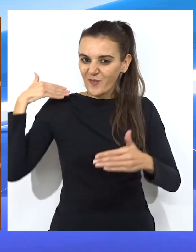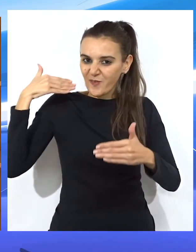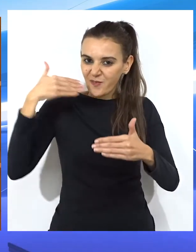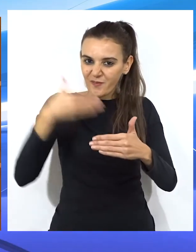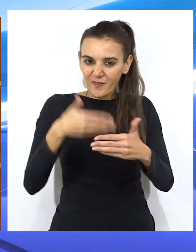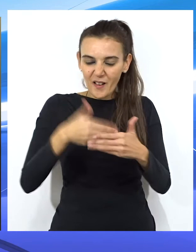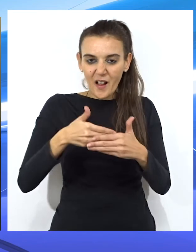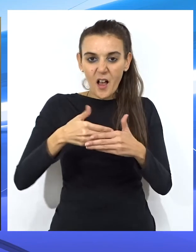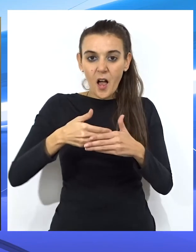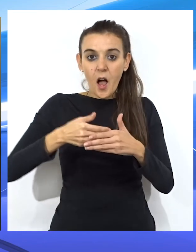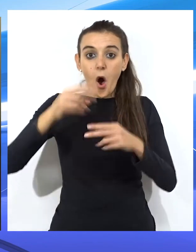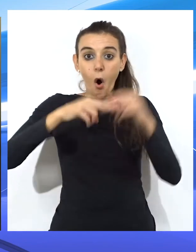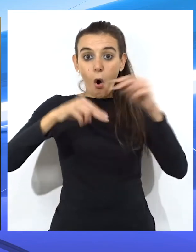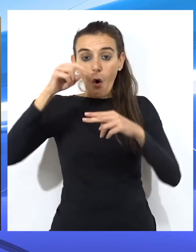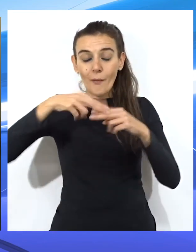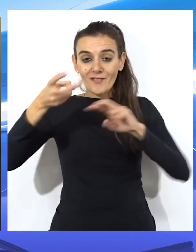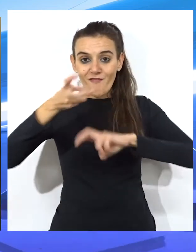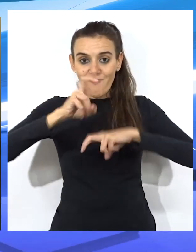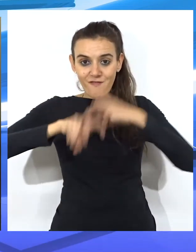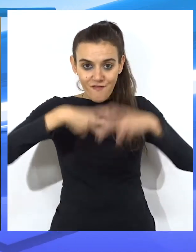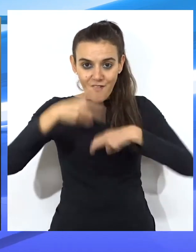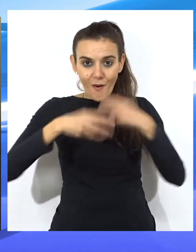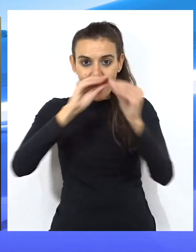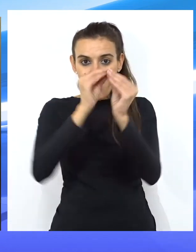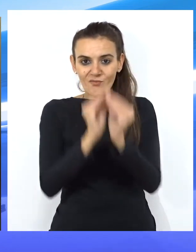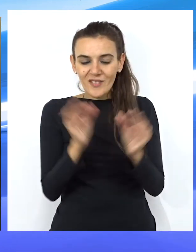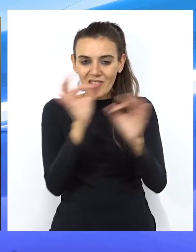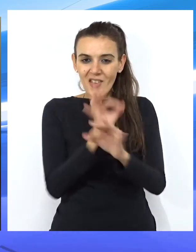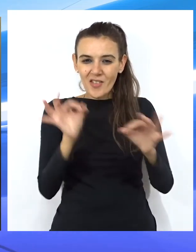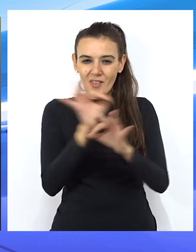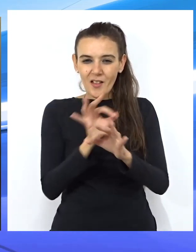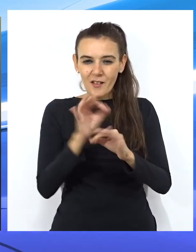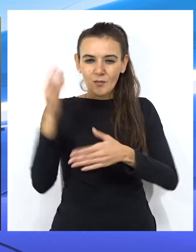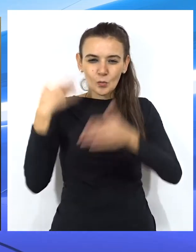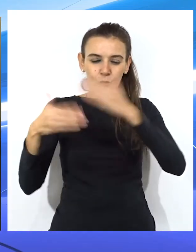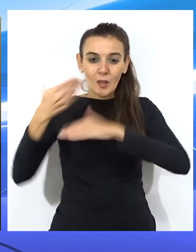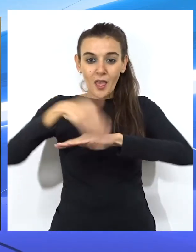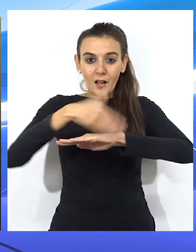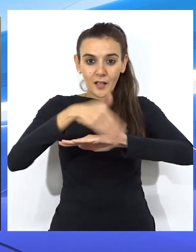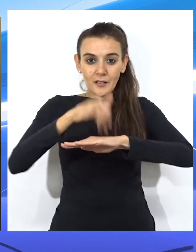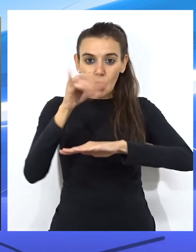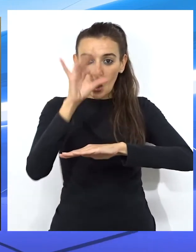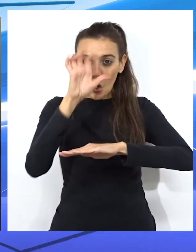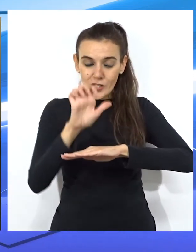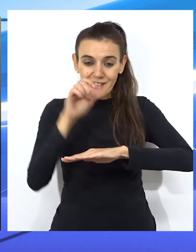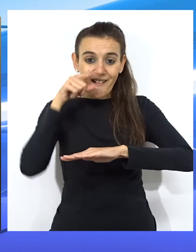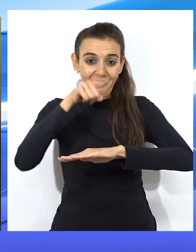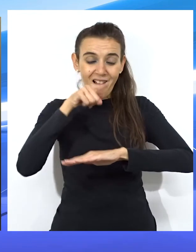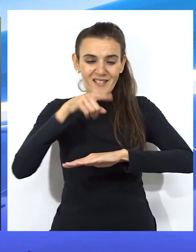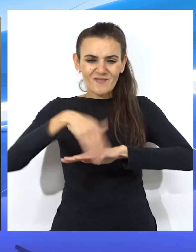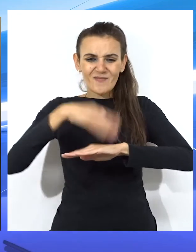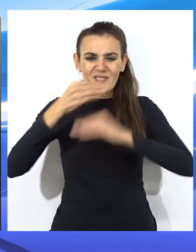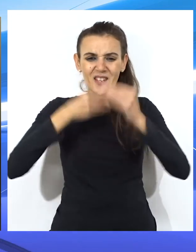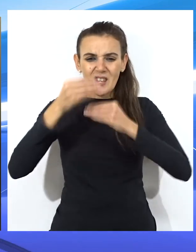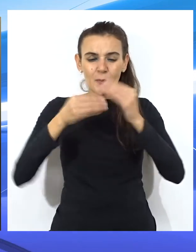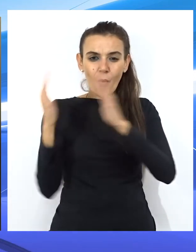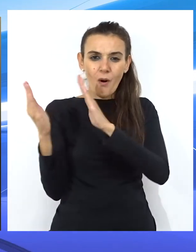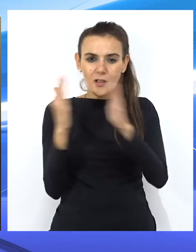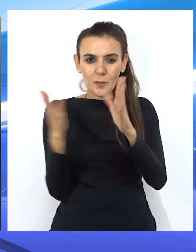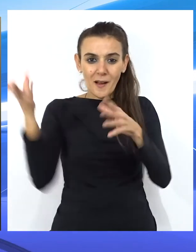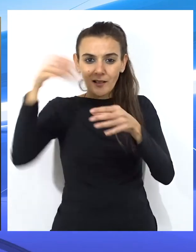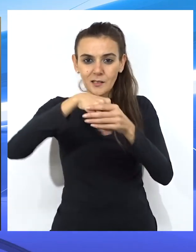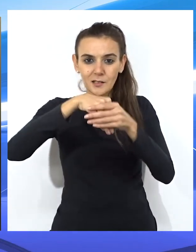ninguna actuación allí. La anterior que se hizo, en José Lafón, la hicimos nosotros en nuestra